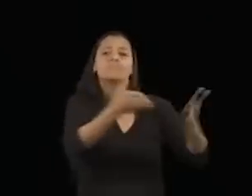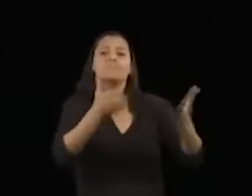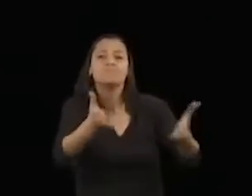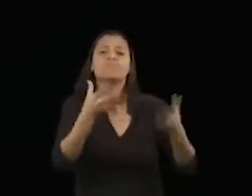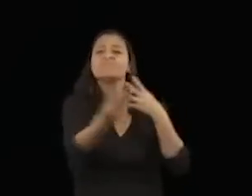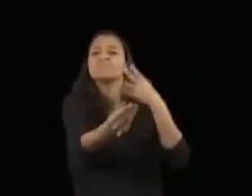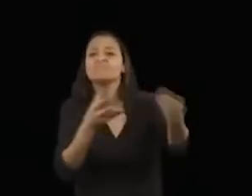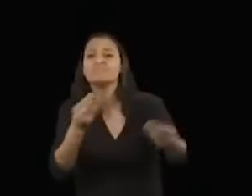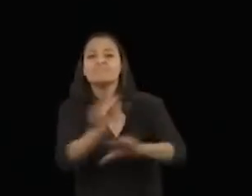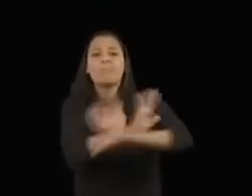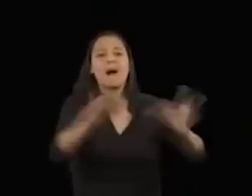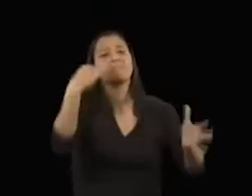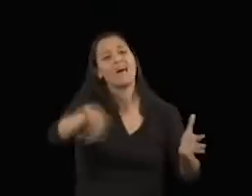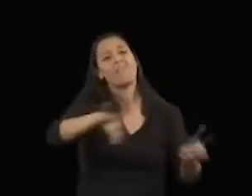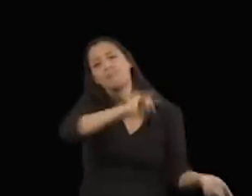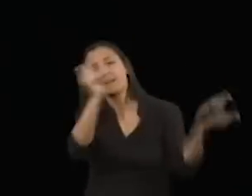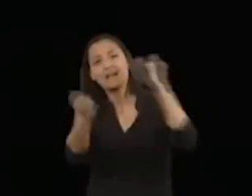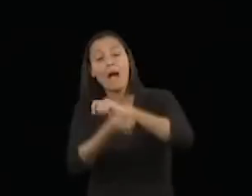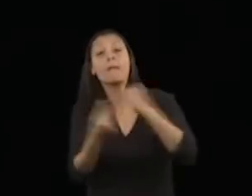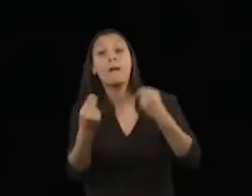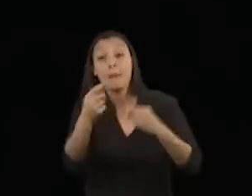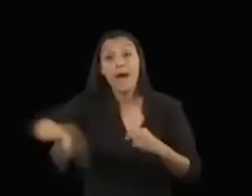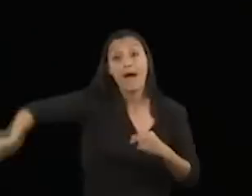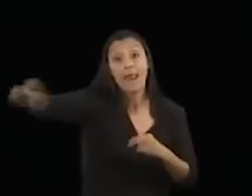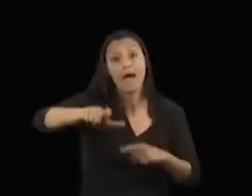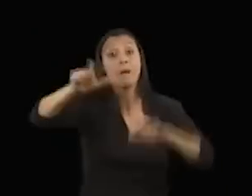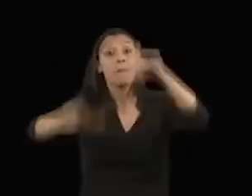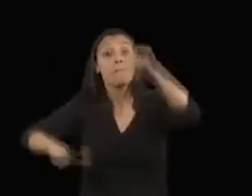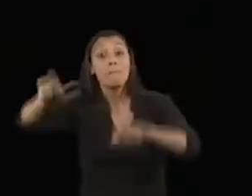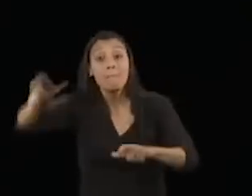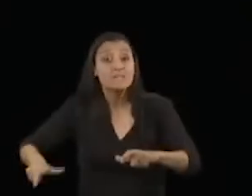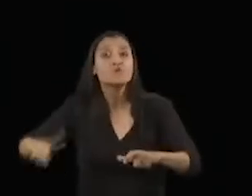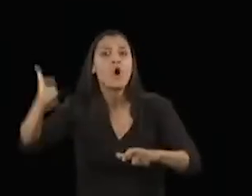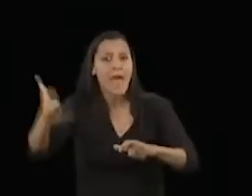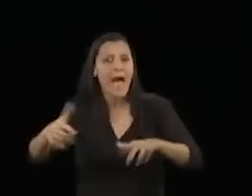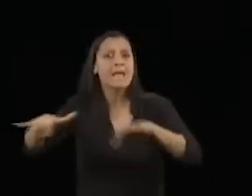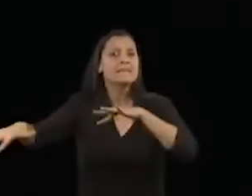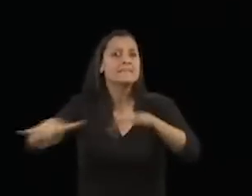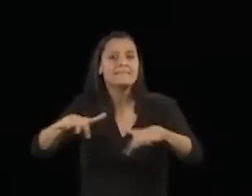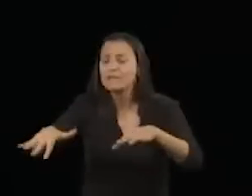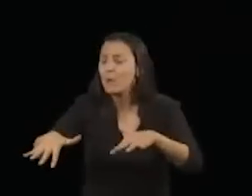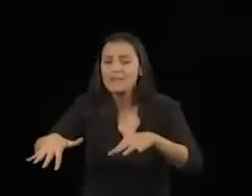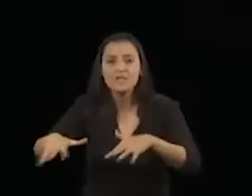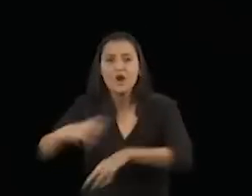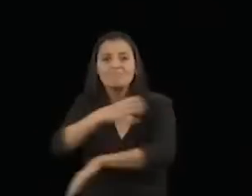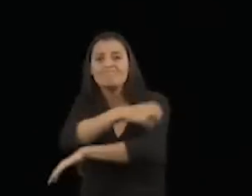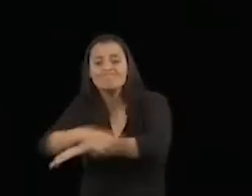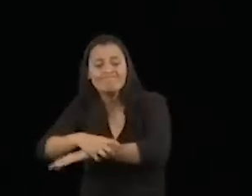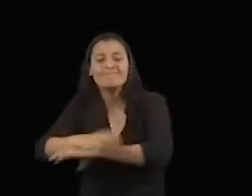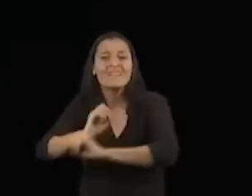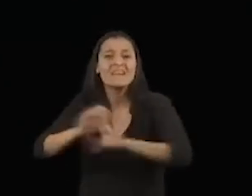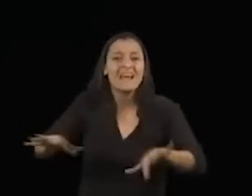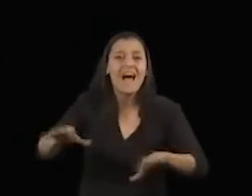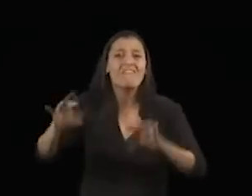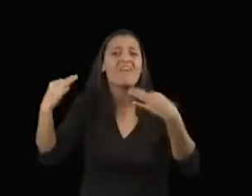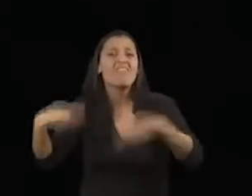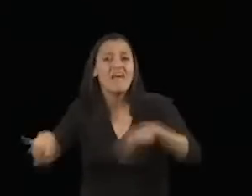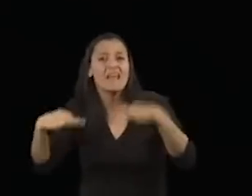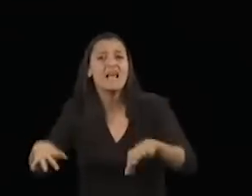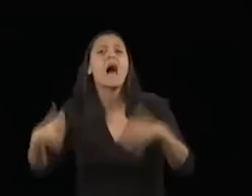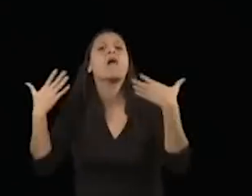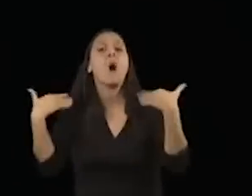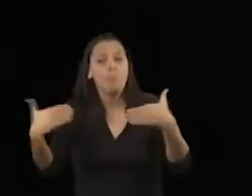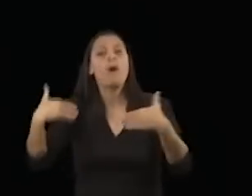que aquellos que tenían la desgracia de caer en esas situaciones desafortunadas pudieran salir adelante